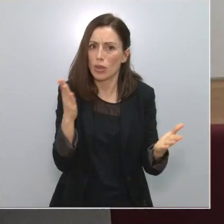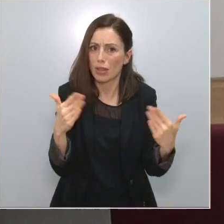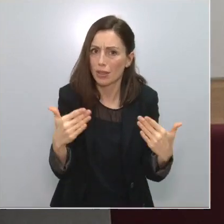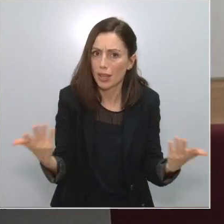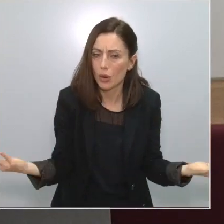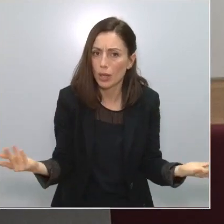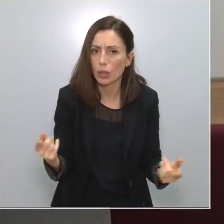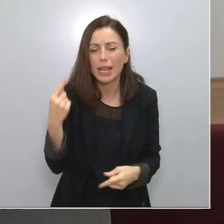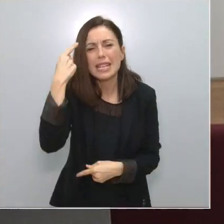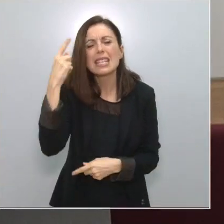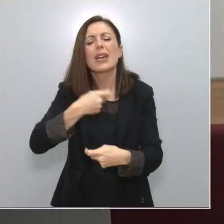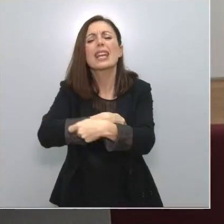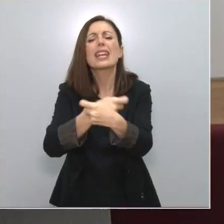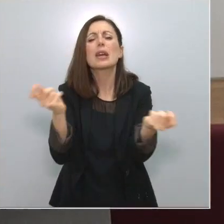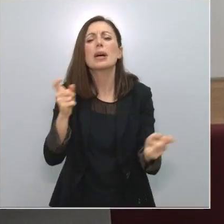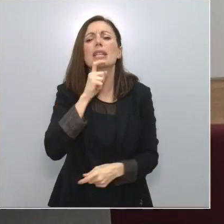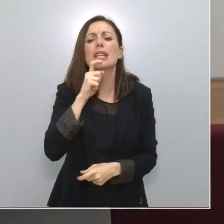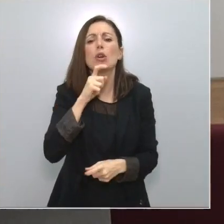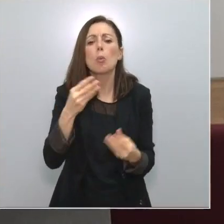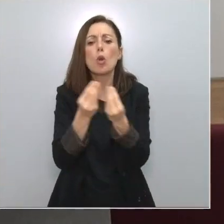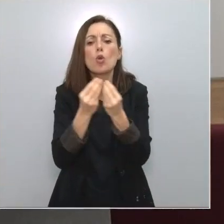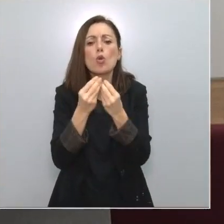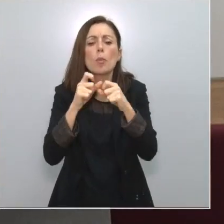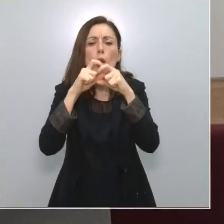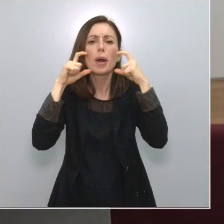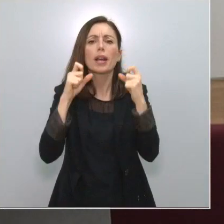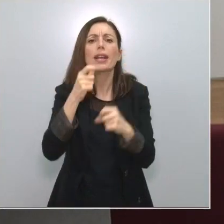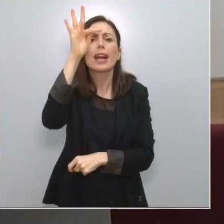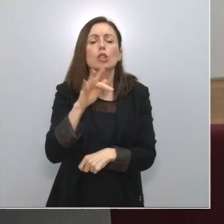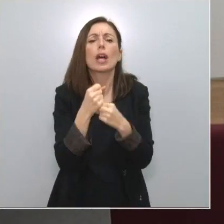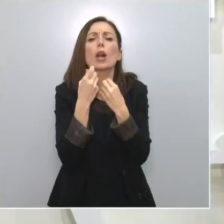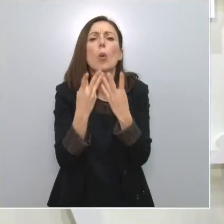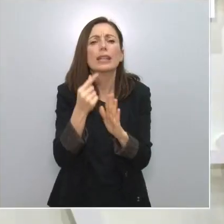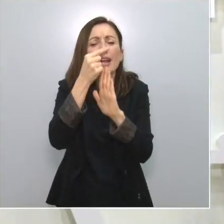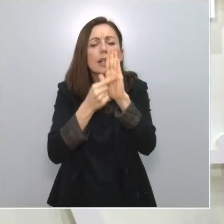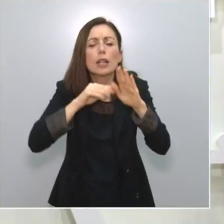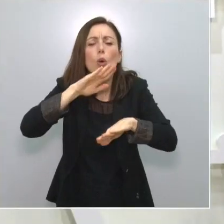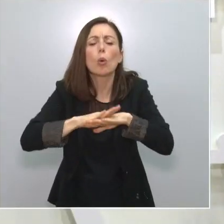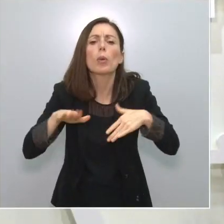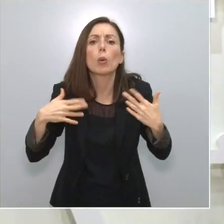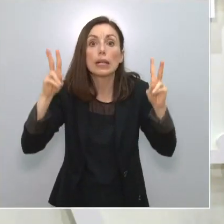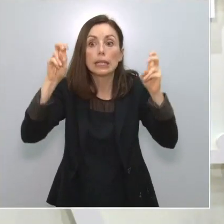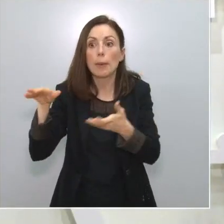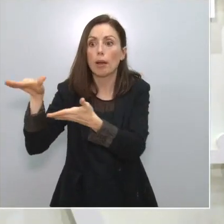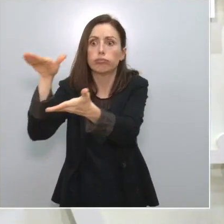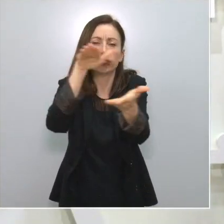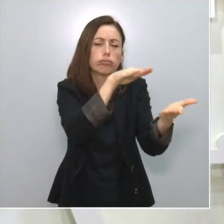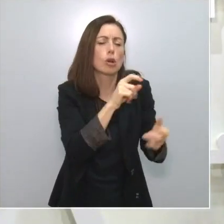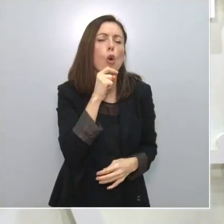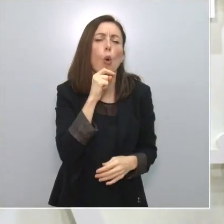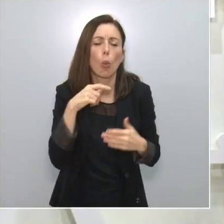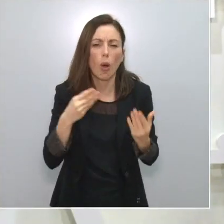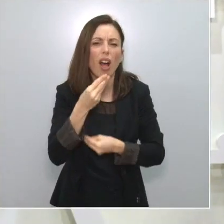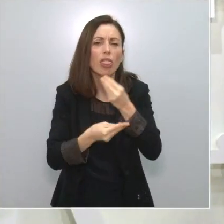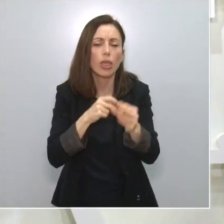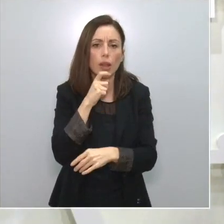van a repartir y cuántas mascarillas se van a repartir y cuál es el criterio a seguir en ese reparto. Hasta ahora